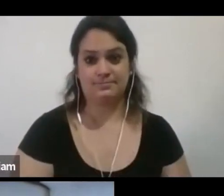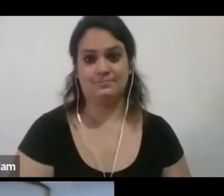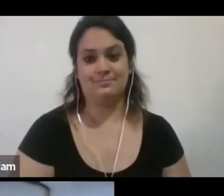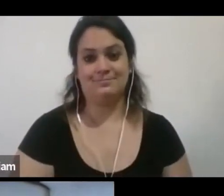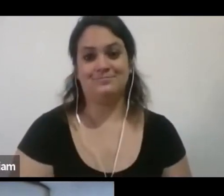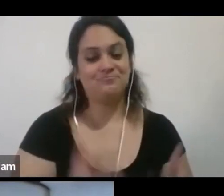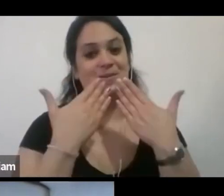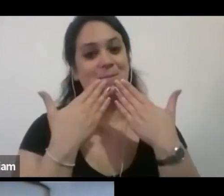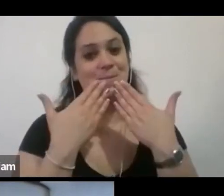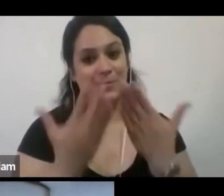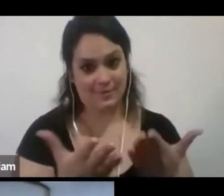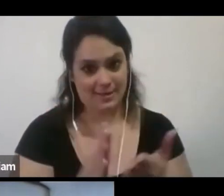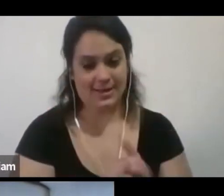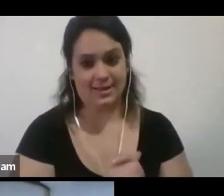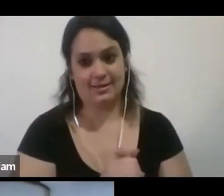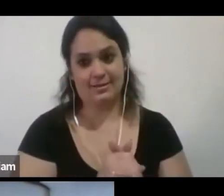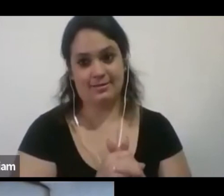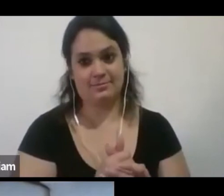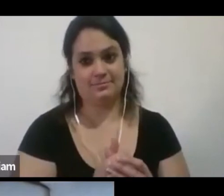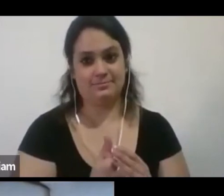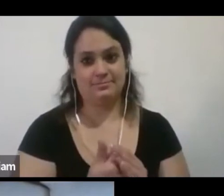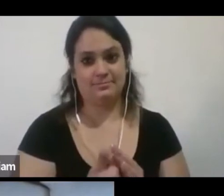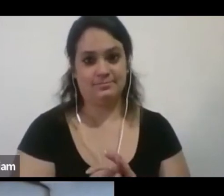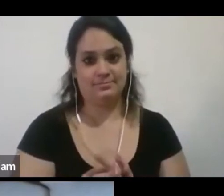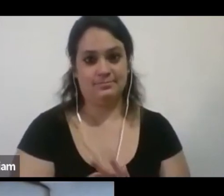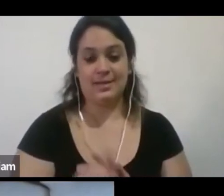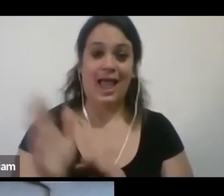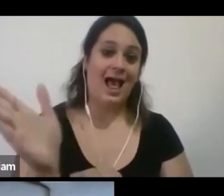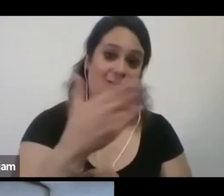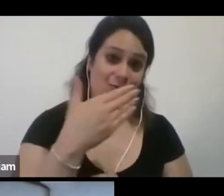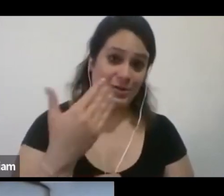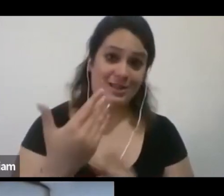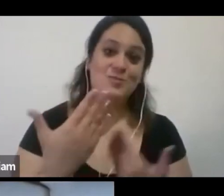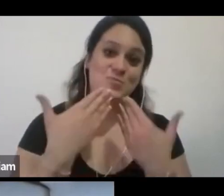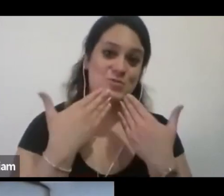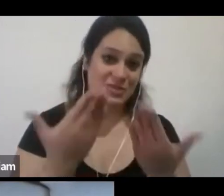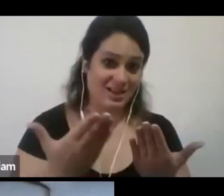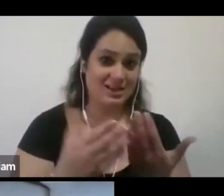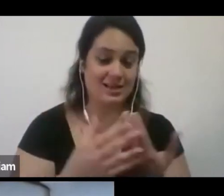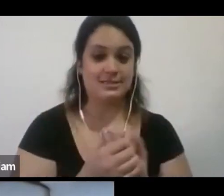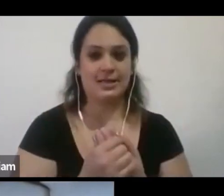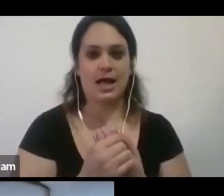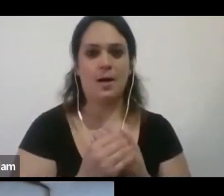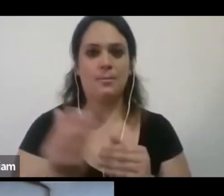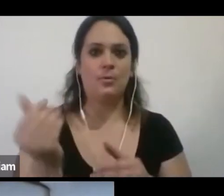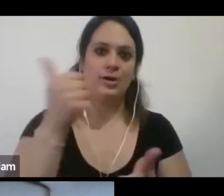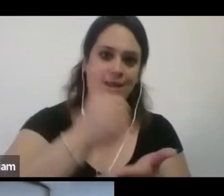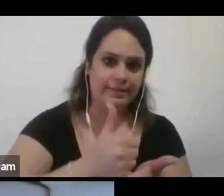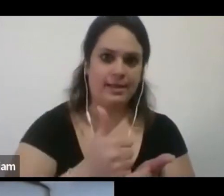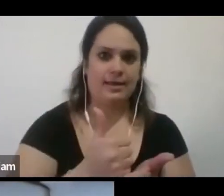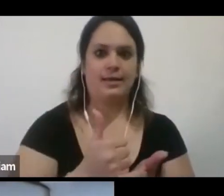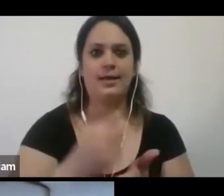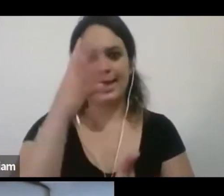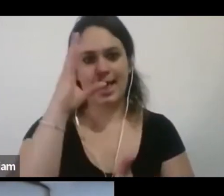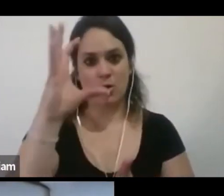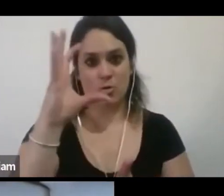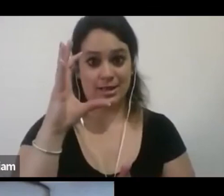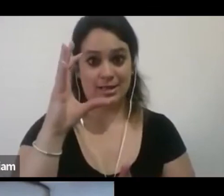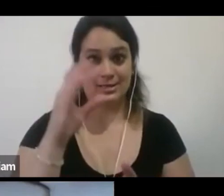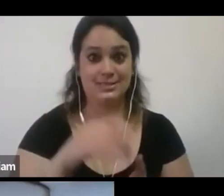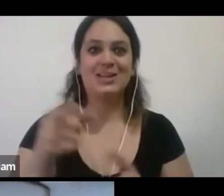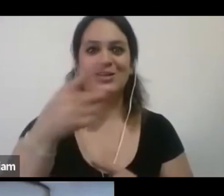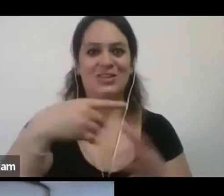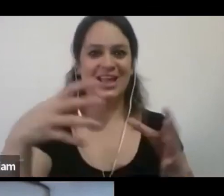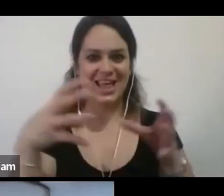Muchas gracias. Bueno, agradecerles a todas por la participación. Recordar que son del